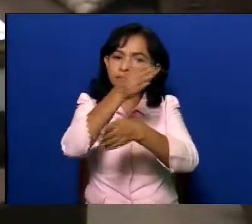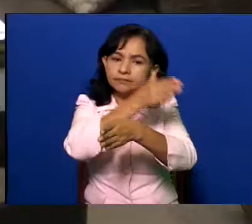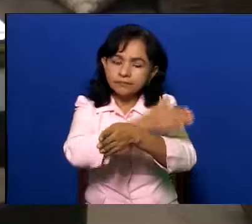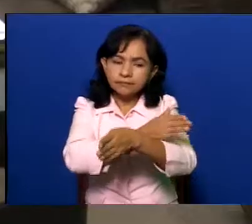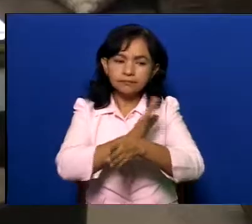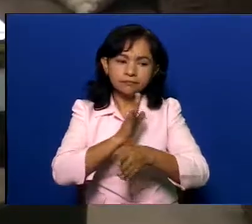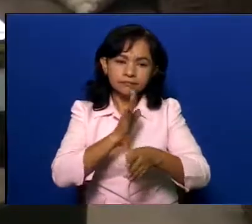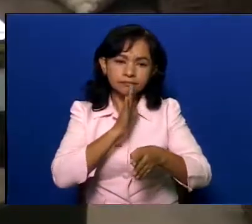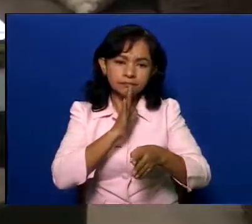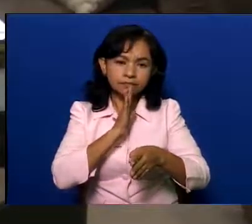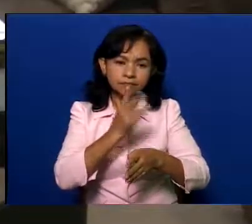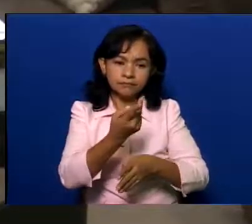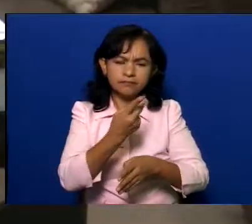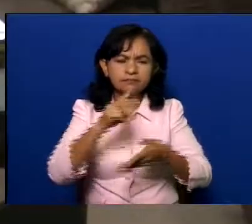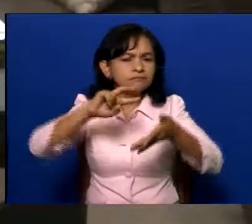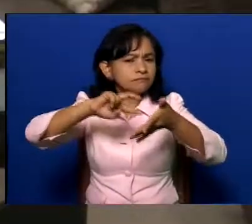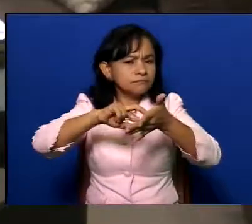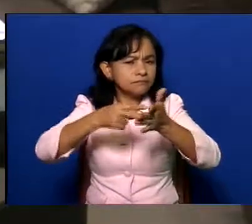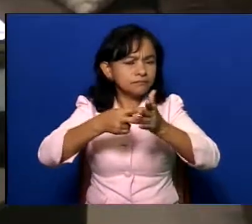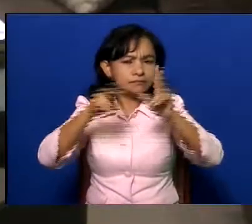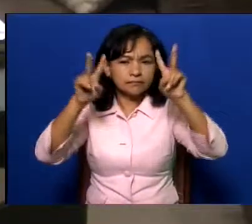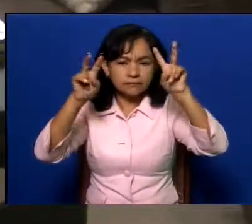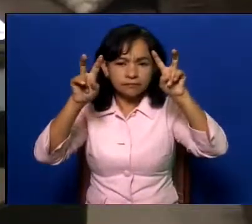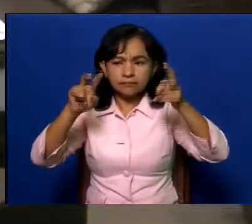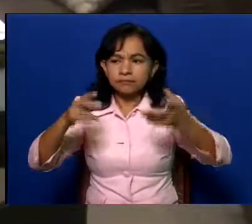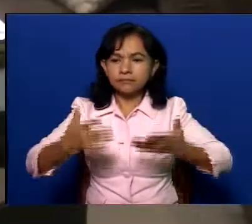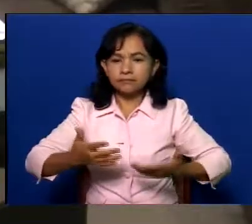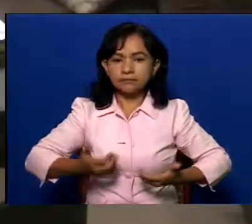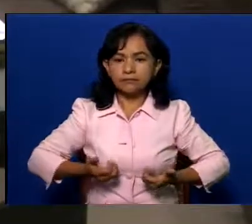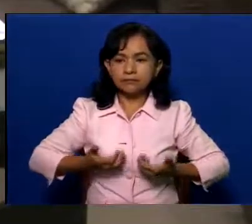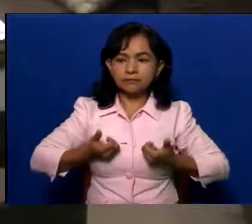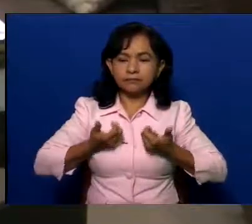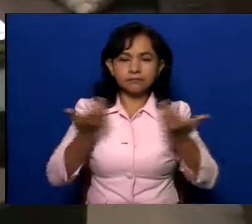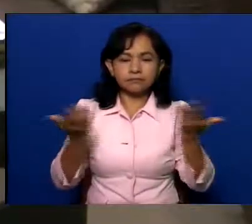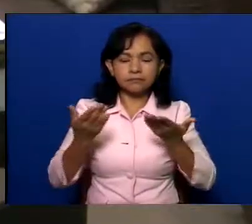Es difícil, incómodo para él. es incómodo para ellos porque ya piensan en que